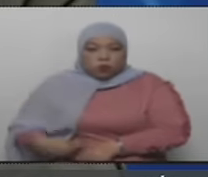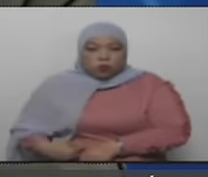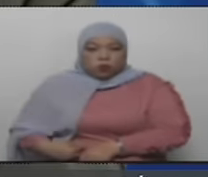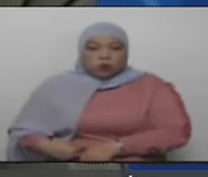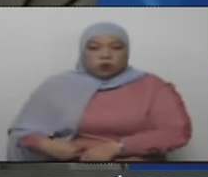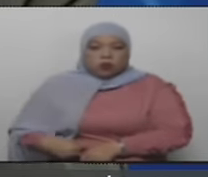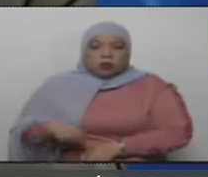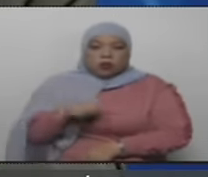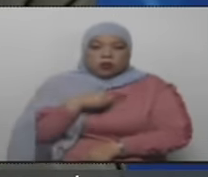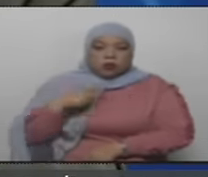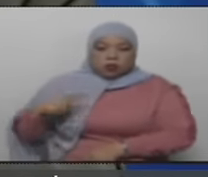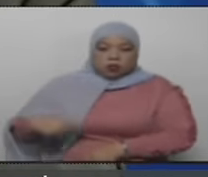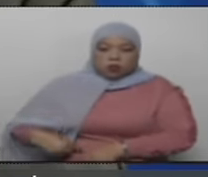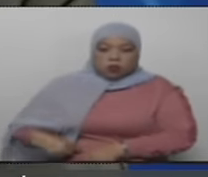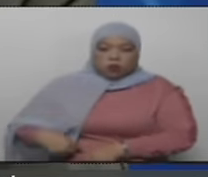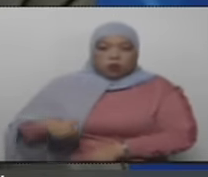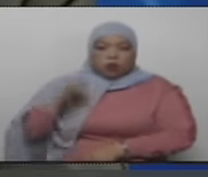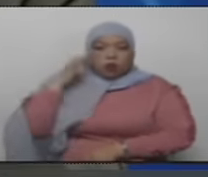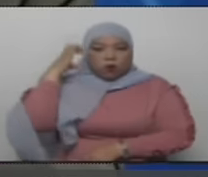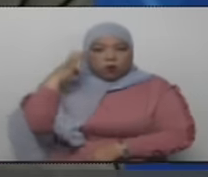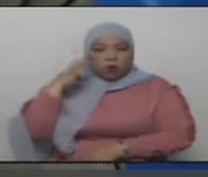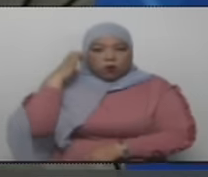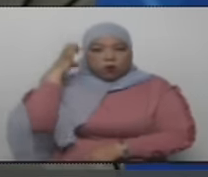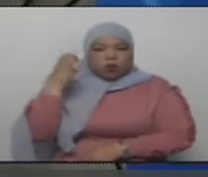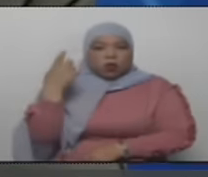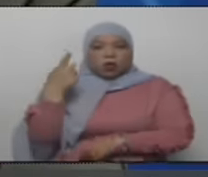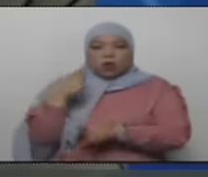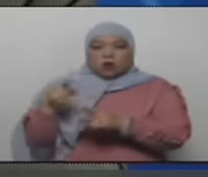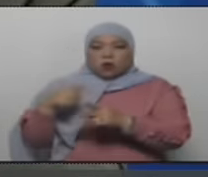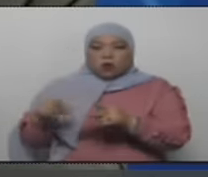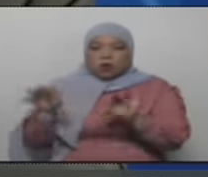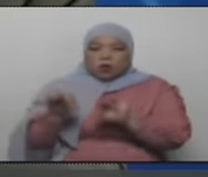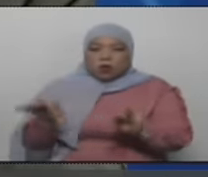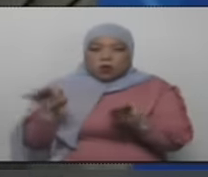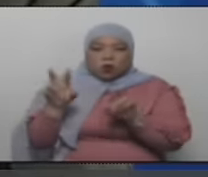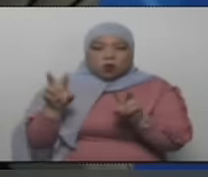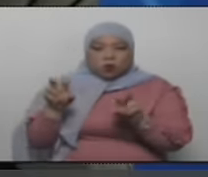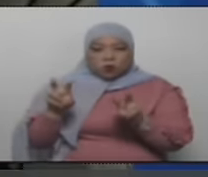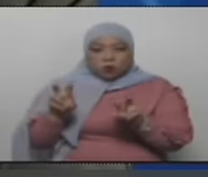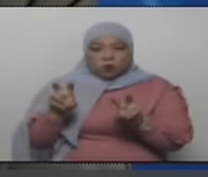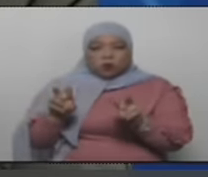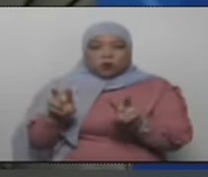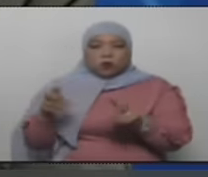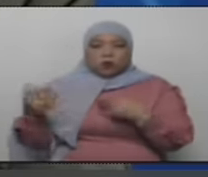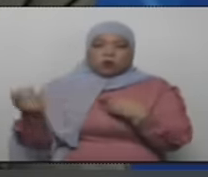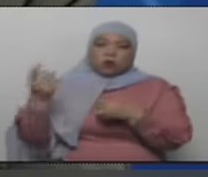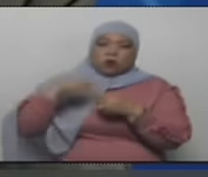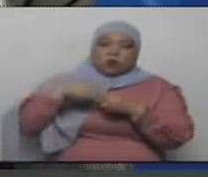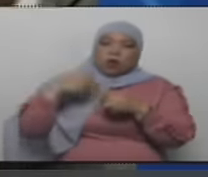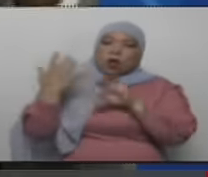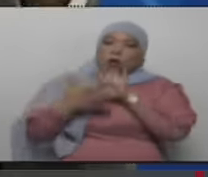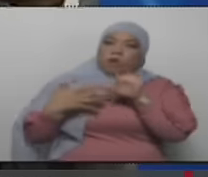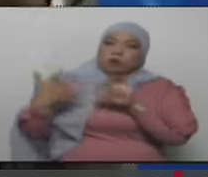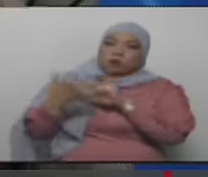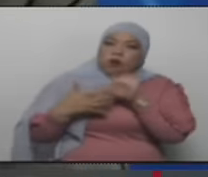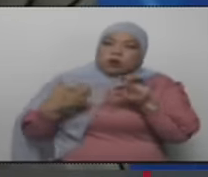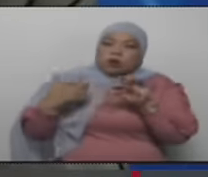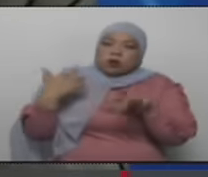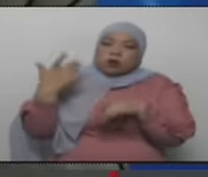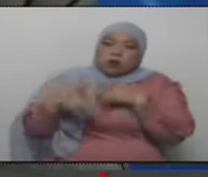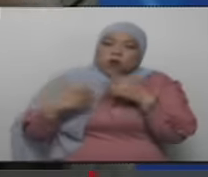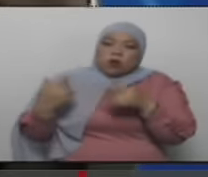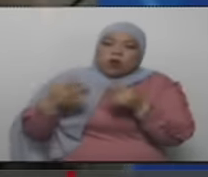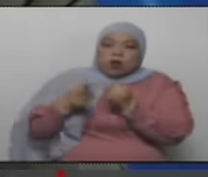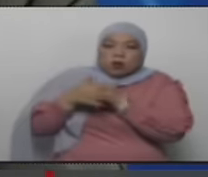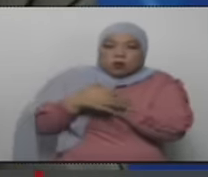chino, europeo y de todas las nacionalidades, no es nada nuevo. Y cuando se mete en un conflicto, en operaciones